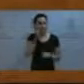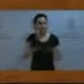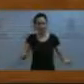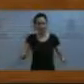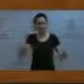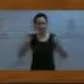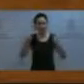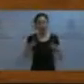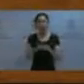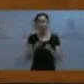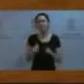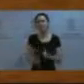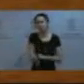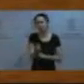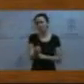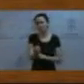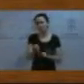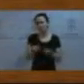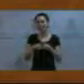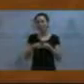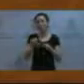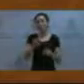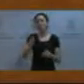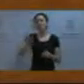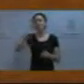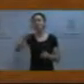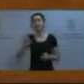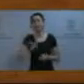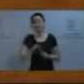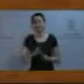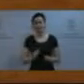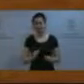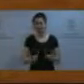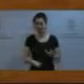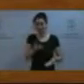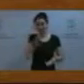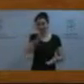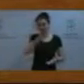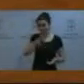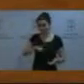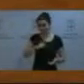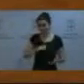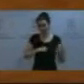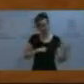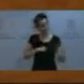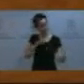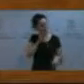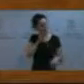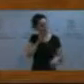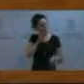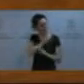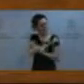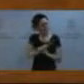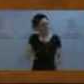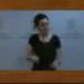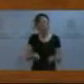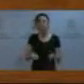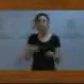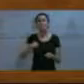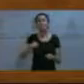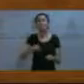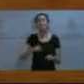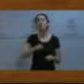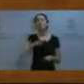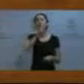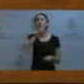lo del Musel, Marea o Villa se quede corto comparado con esto. Y al igual que Marcelino Laruelo, de la Oficina de Defensa del Anciano, exigen